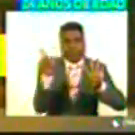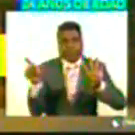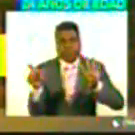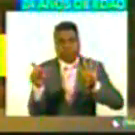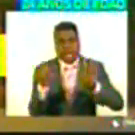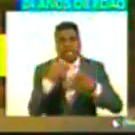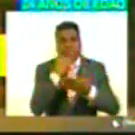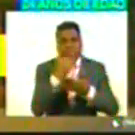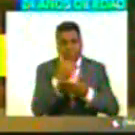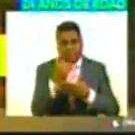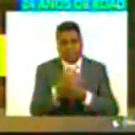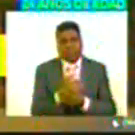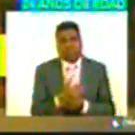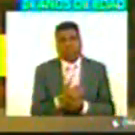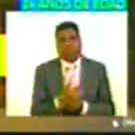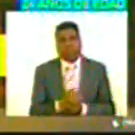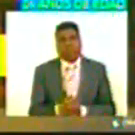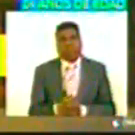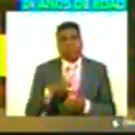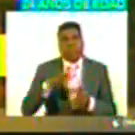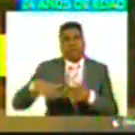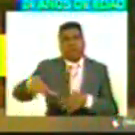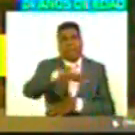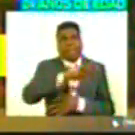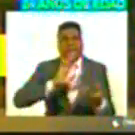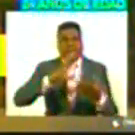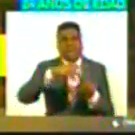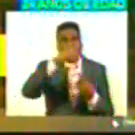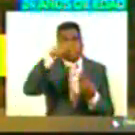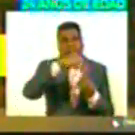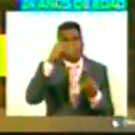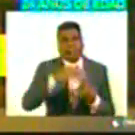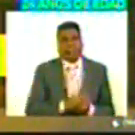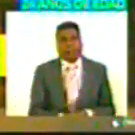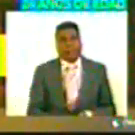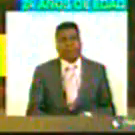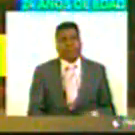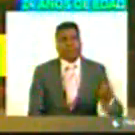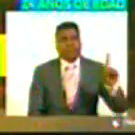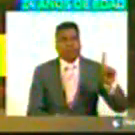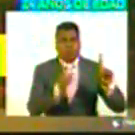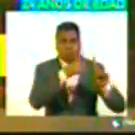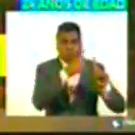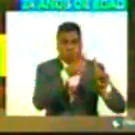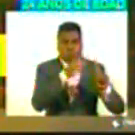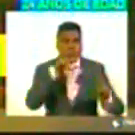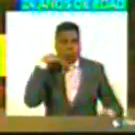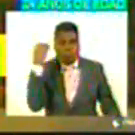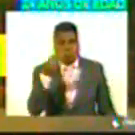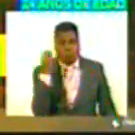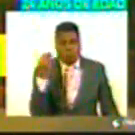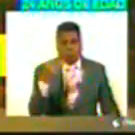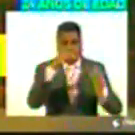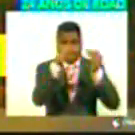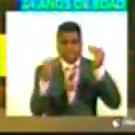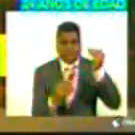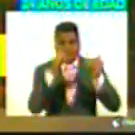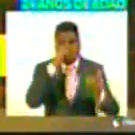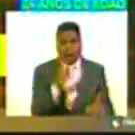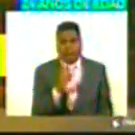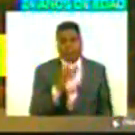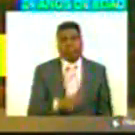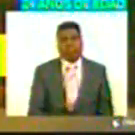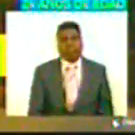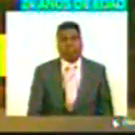alrededores de la Plaza Altamira. Entre ellos una menor de edad, 3 personas